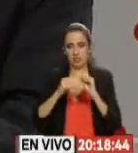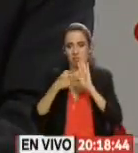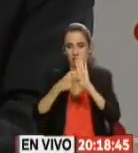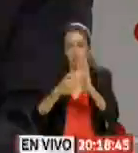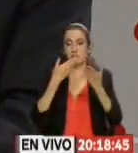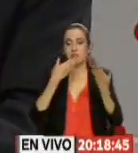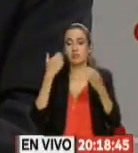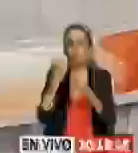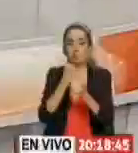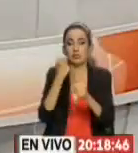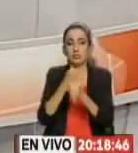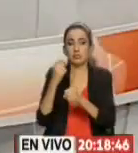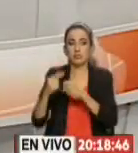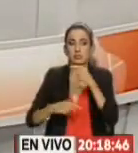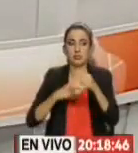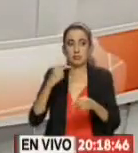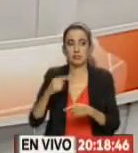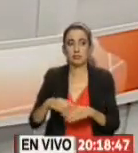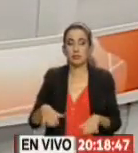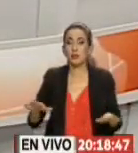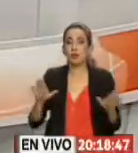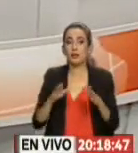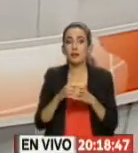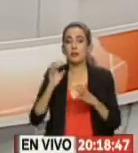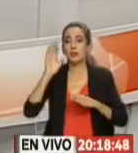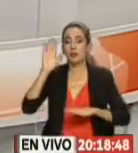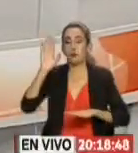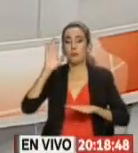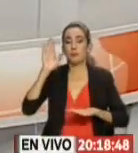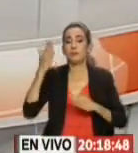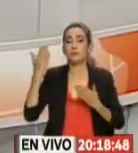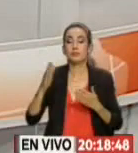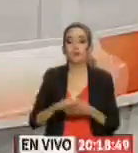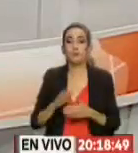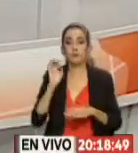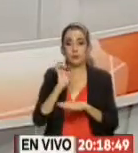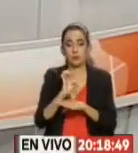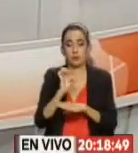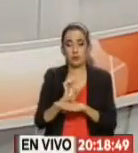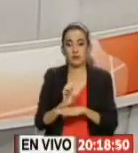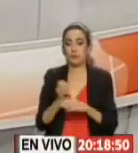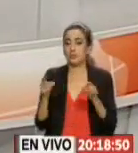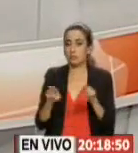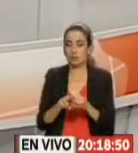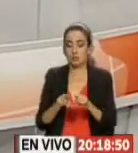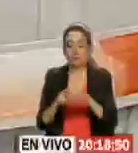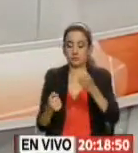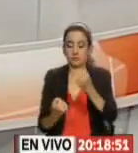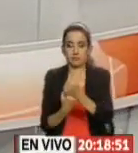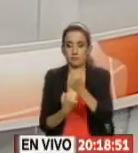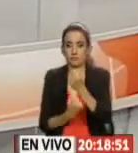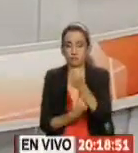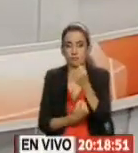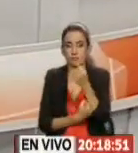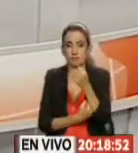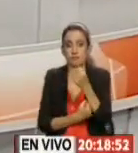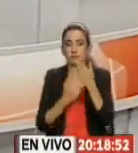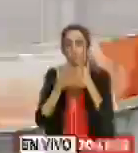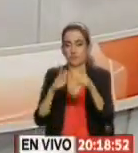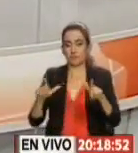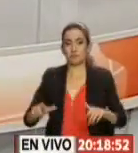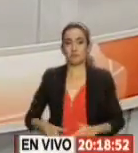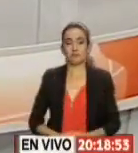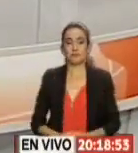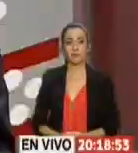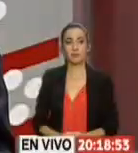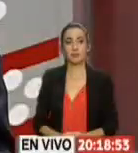tú lo has dicho, el compromiso del gobierno de Ecuador con el restablecimiento de la democracia y de la libertad en Venezuela.